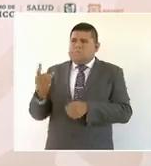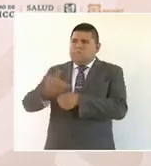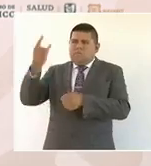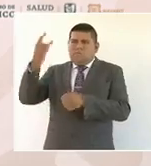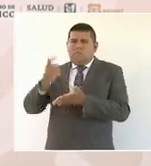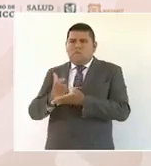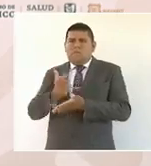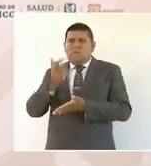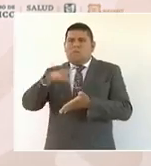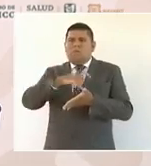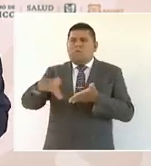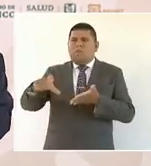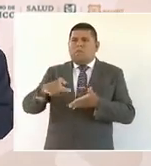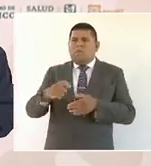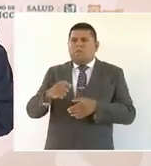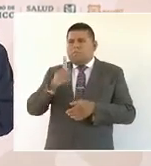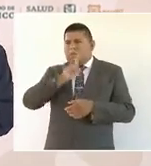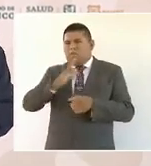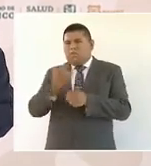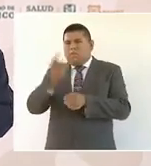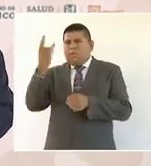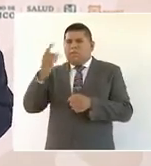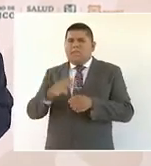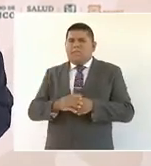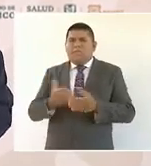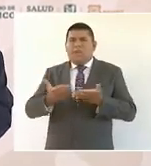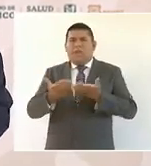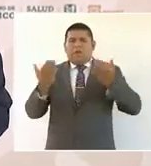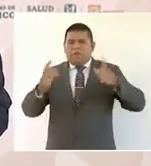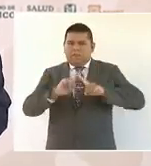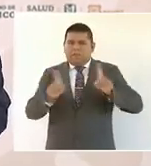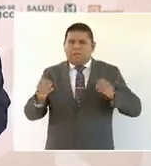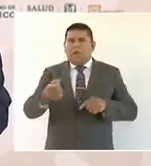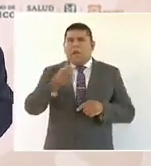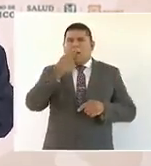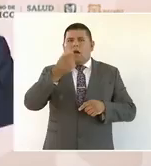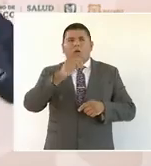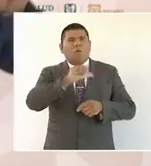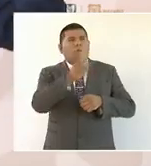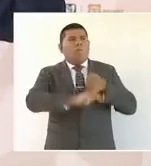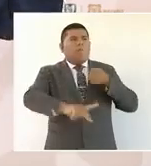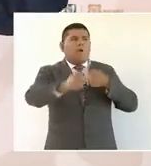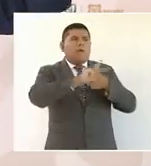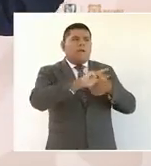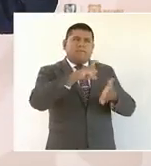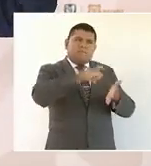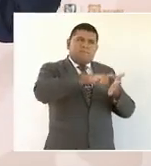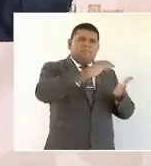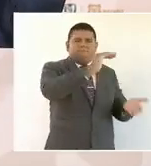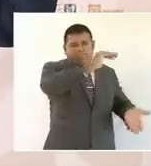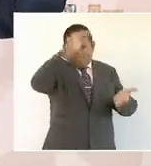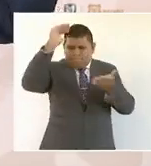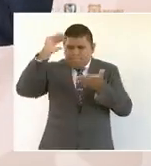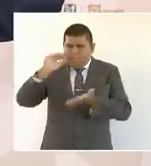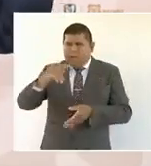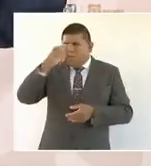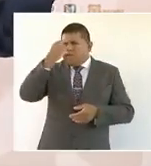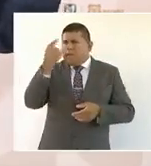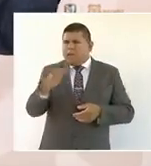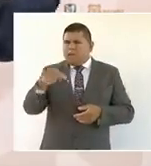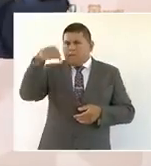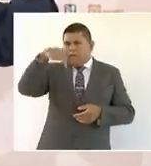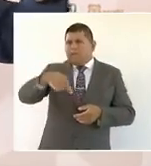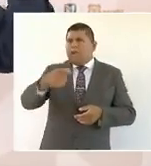Ya se acabó, estamos comprando los medicamentos también en el extranjero para que no falten